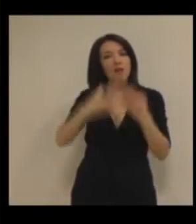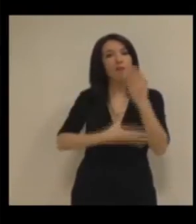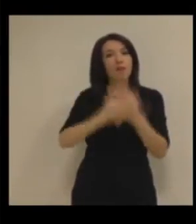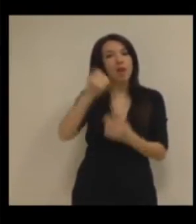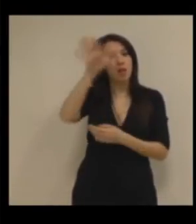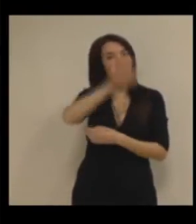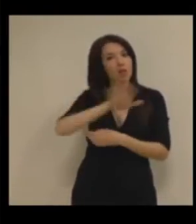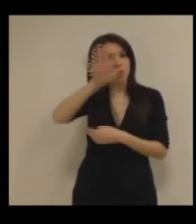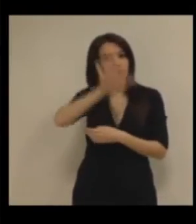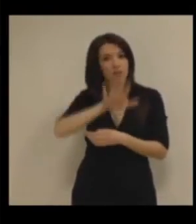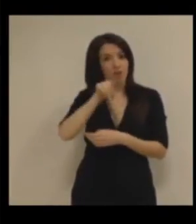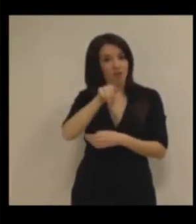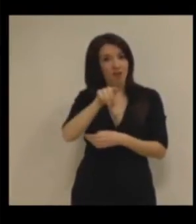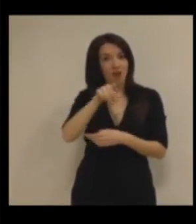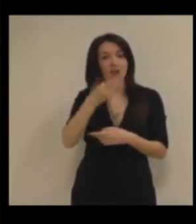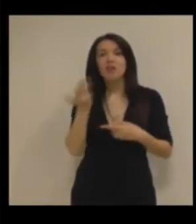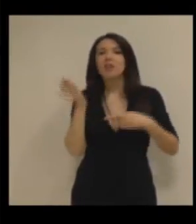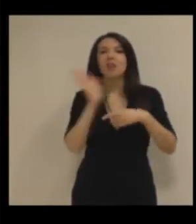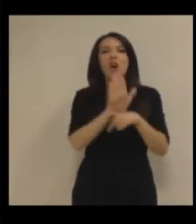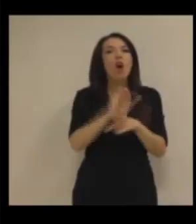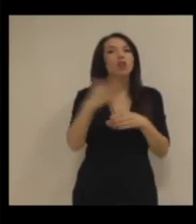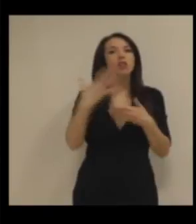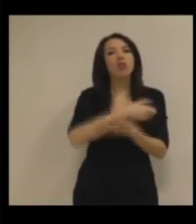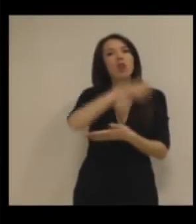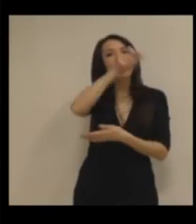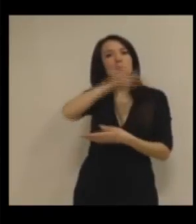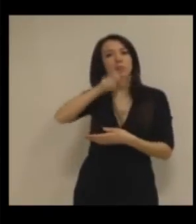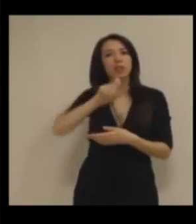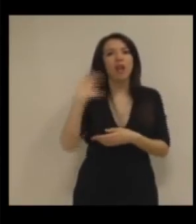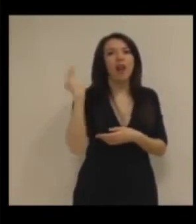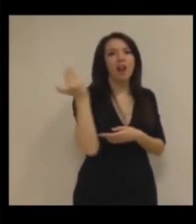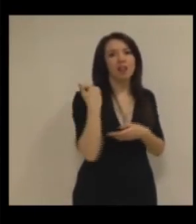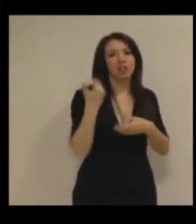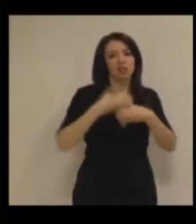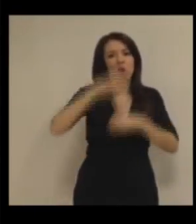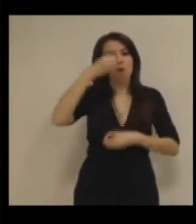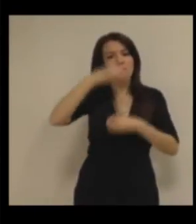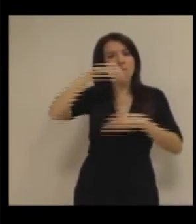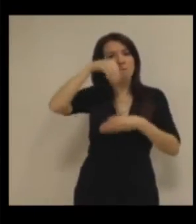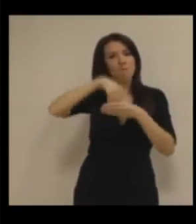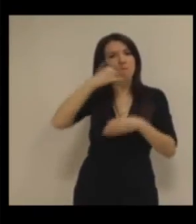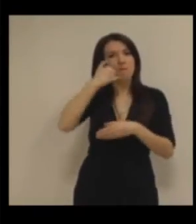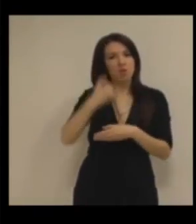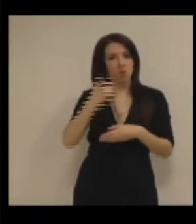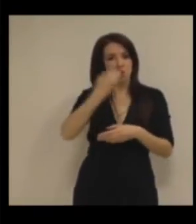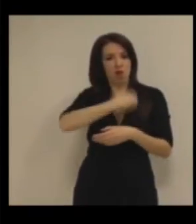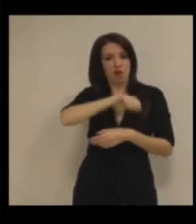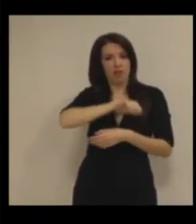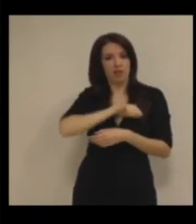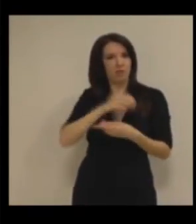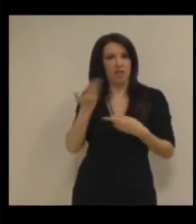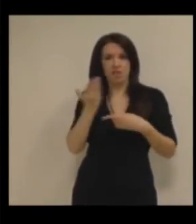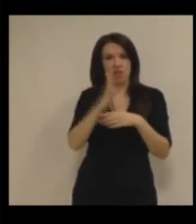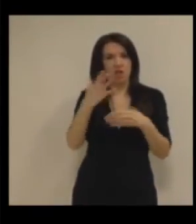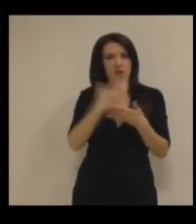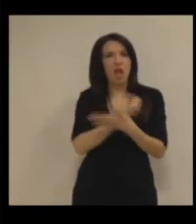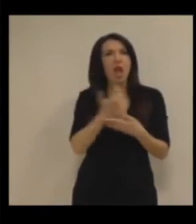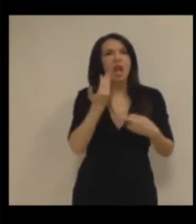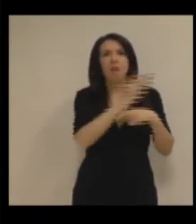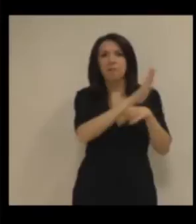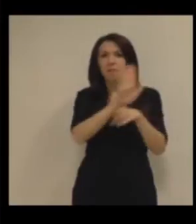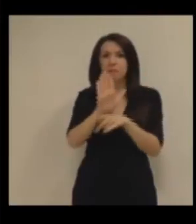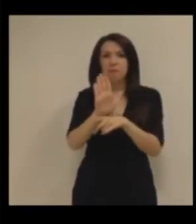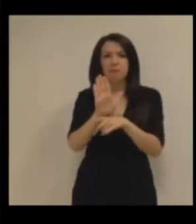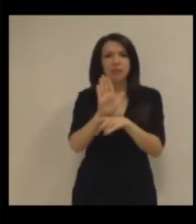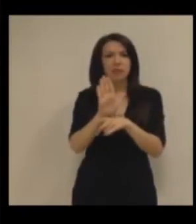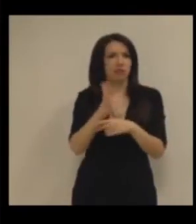que representa a todas las personas con lesión medular en España. Cuenta con una representación en prácticamente